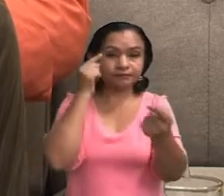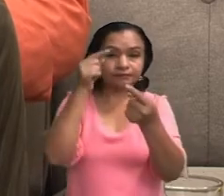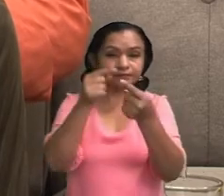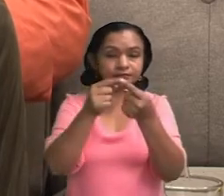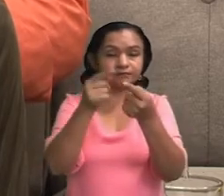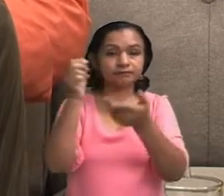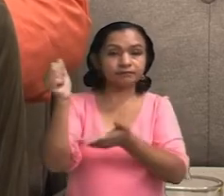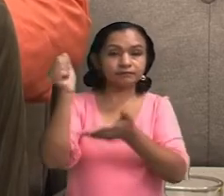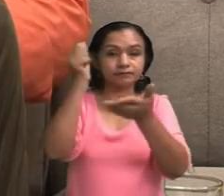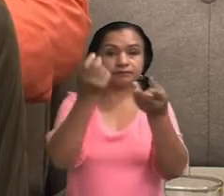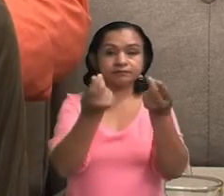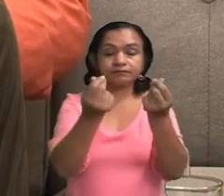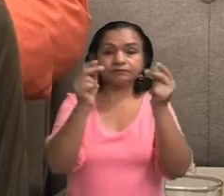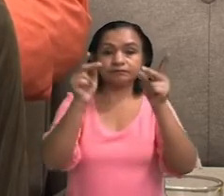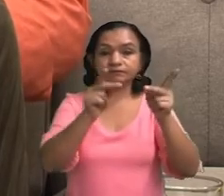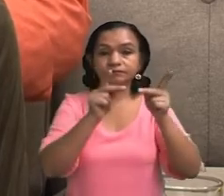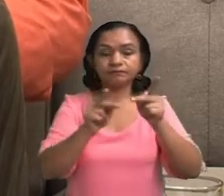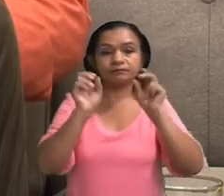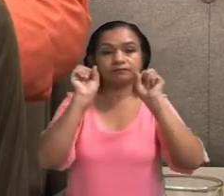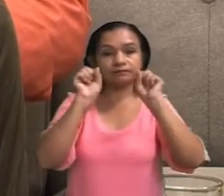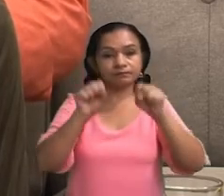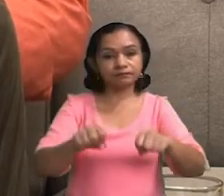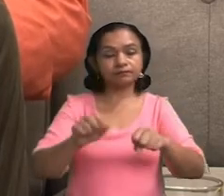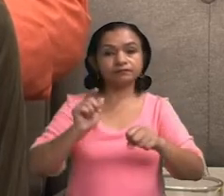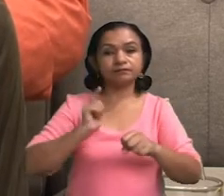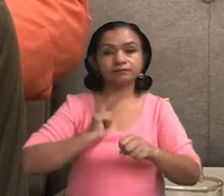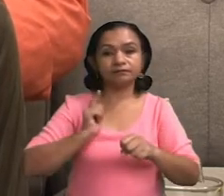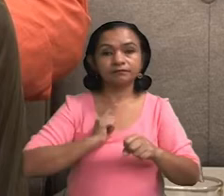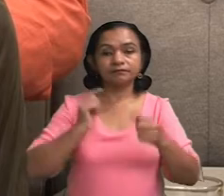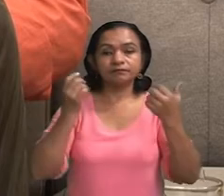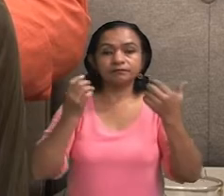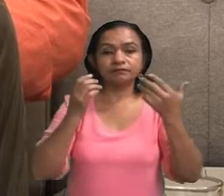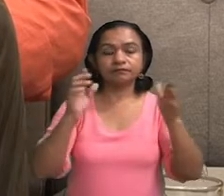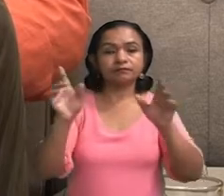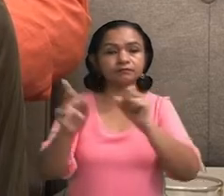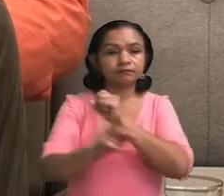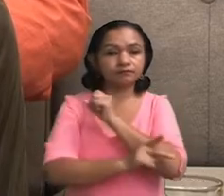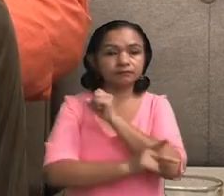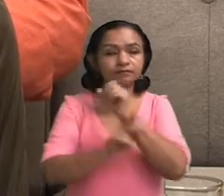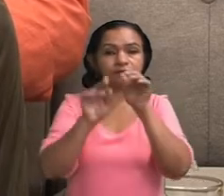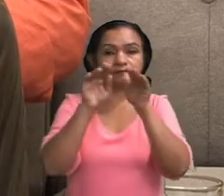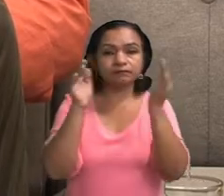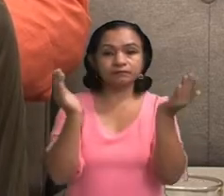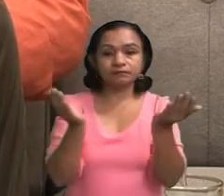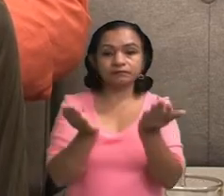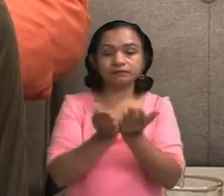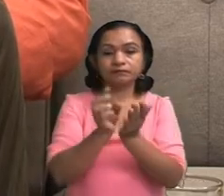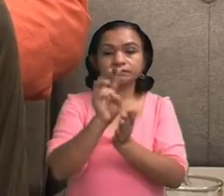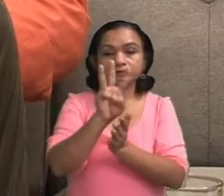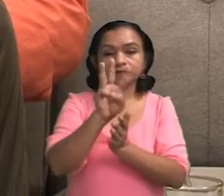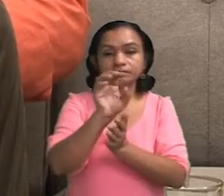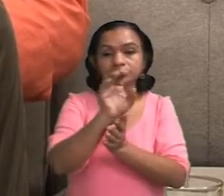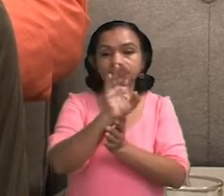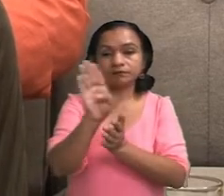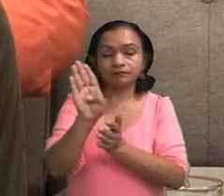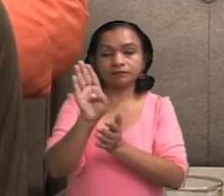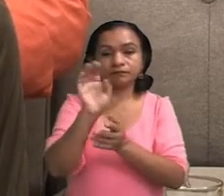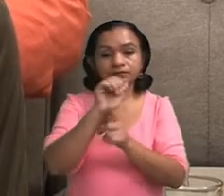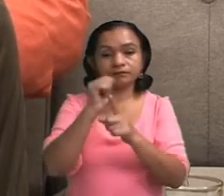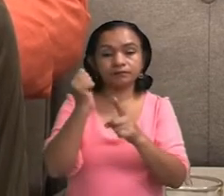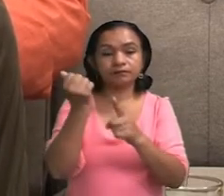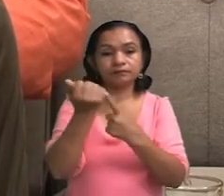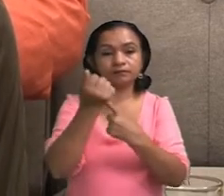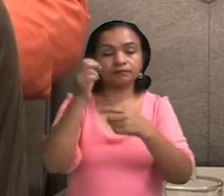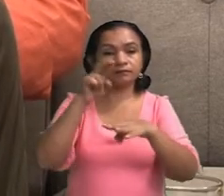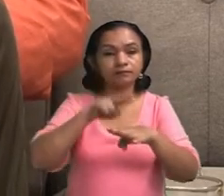un inversionista incluso pueda entrar desde cualquier país del mundo a la página web de la Asamblea Nacional y desde